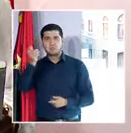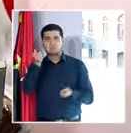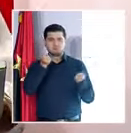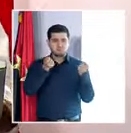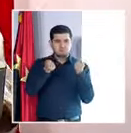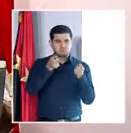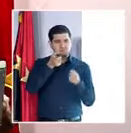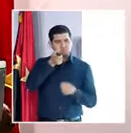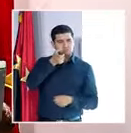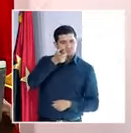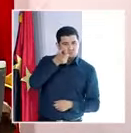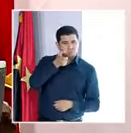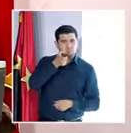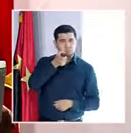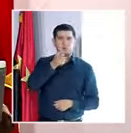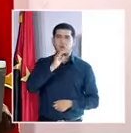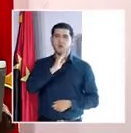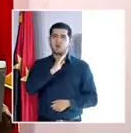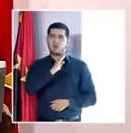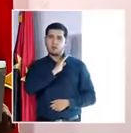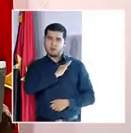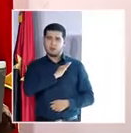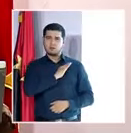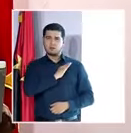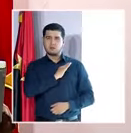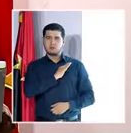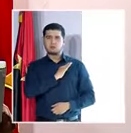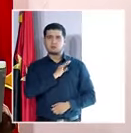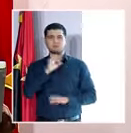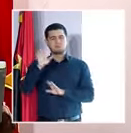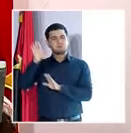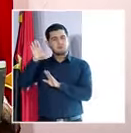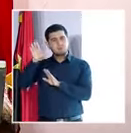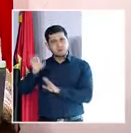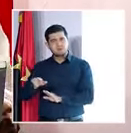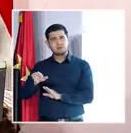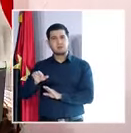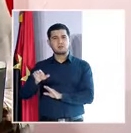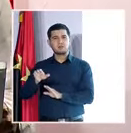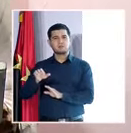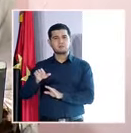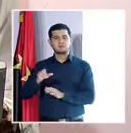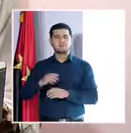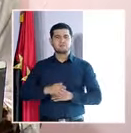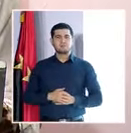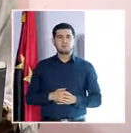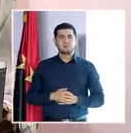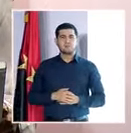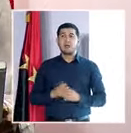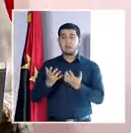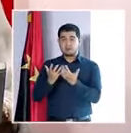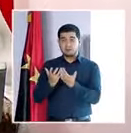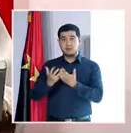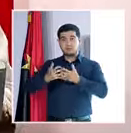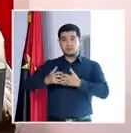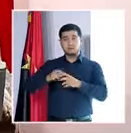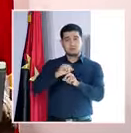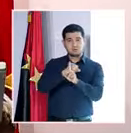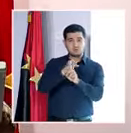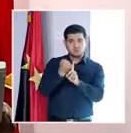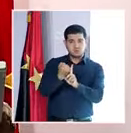control, a los señores alcaldes, a los diputados, concejales, a las organizaciones